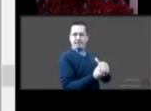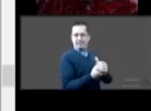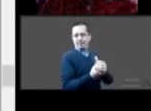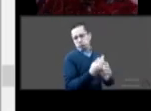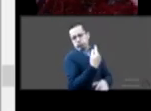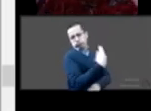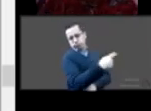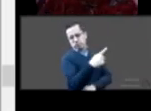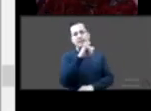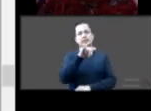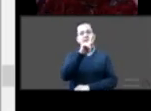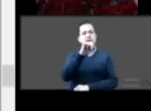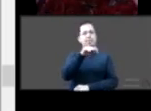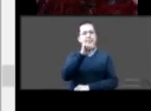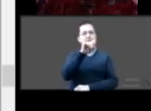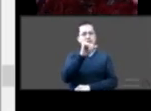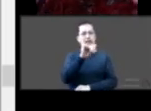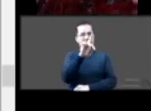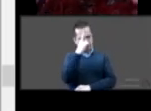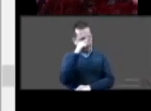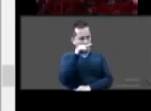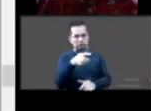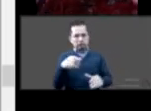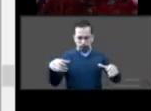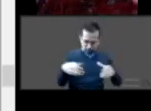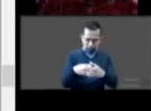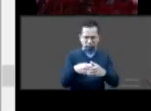investigación y de litigación, porque